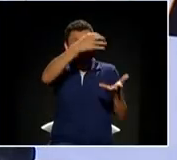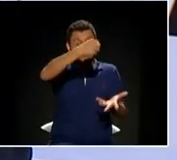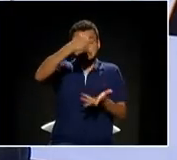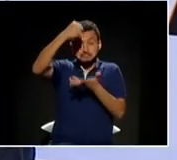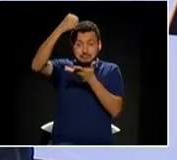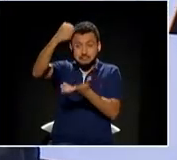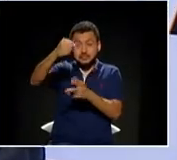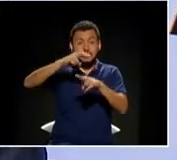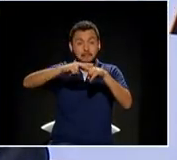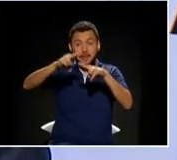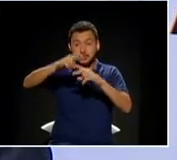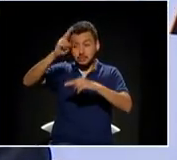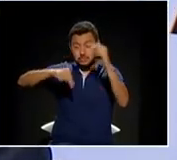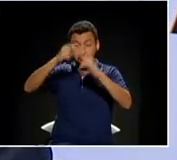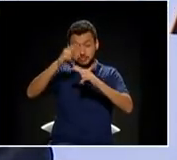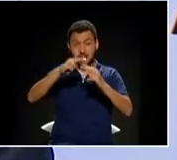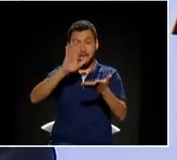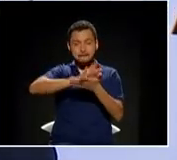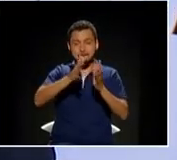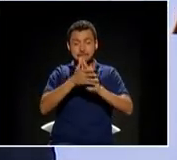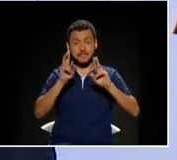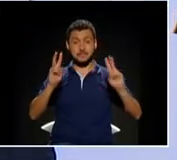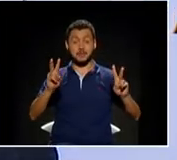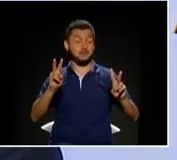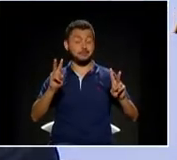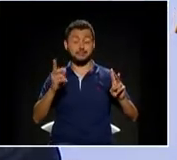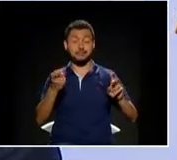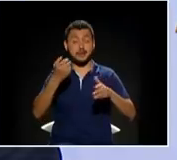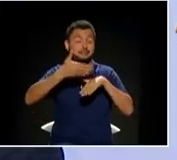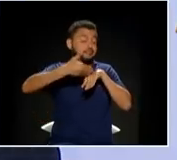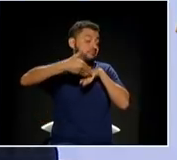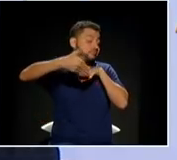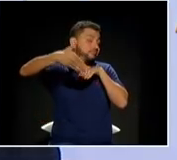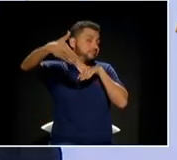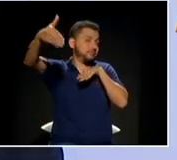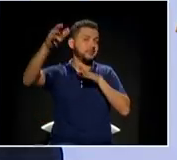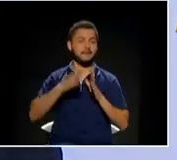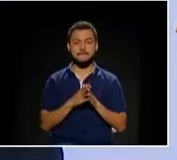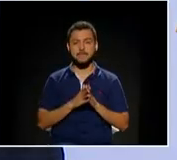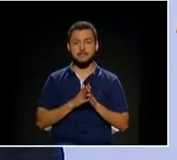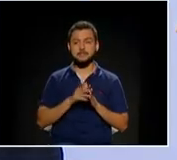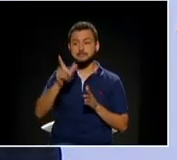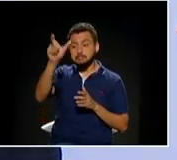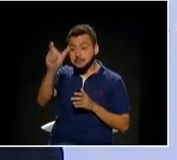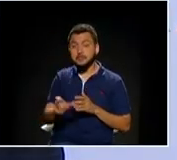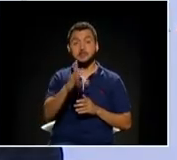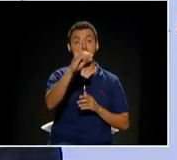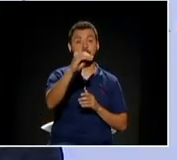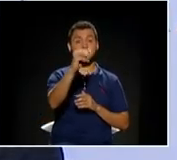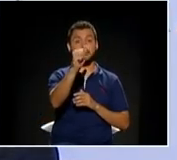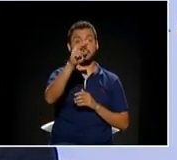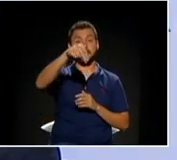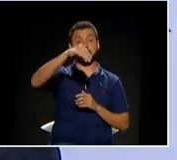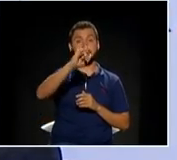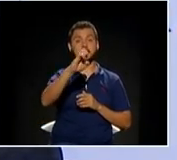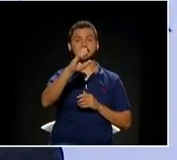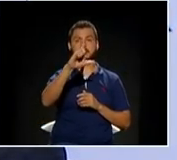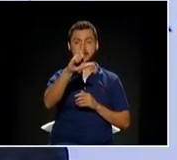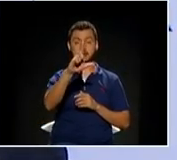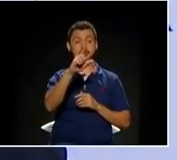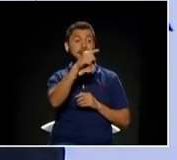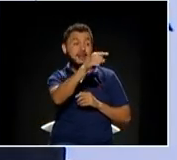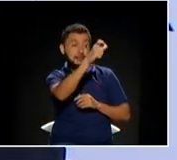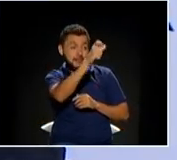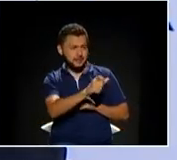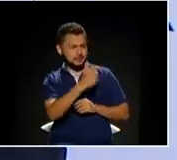para hacer este tranvía daniel ha afirmado lo acaba de decir que no sólo hacer el tranvía sino el tren de cercanías otra línea del metro